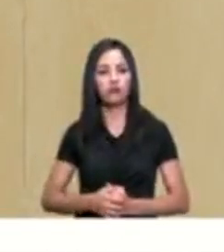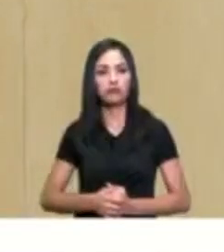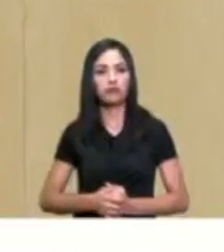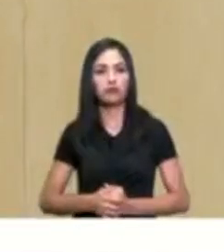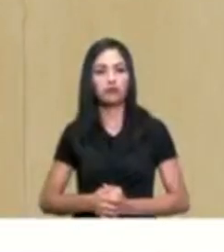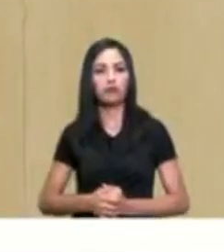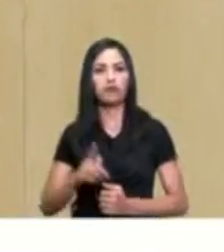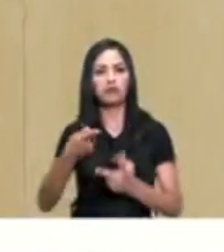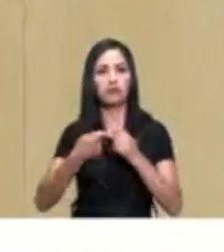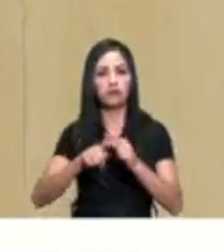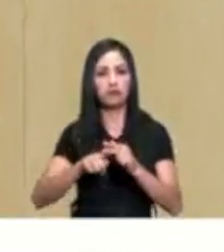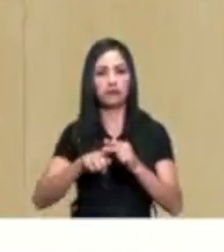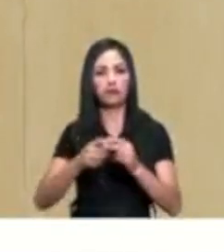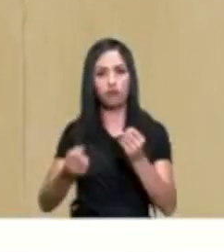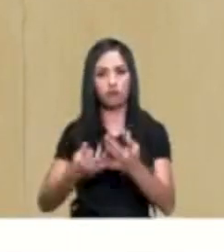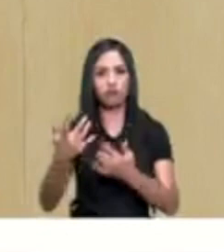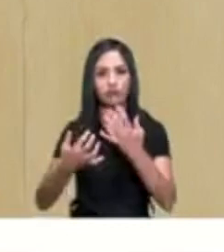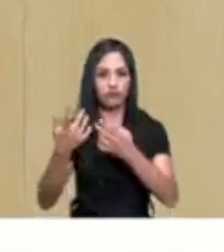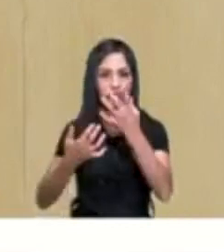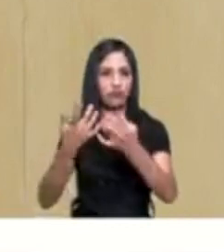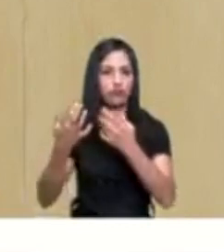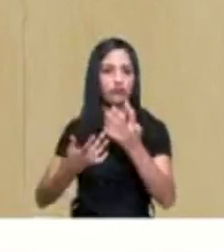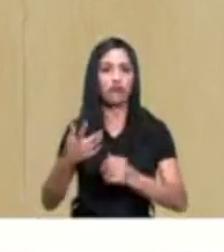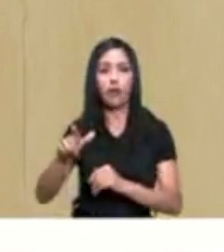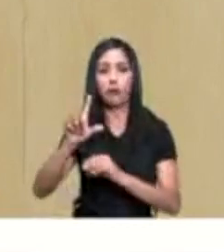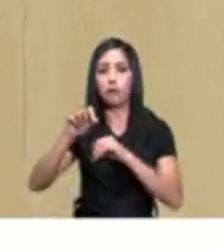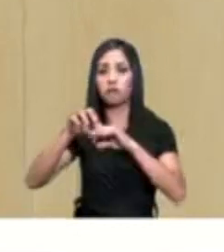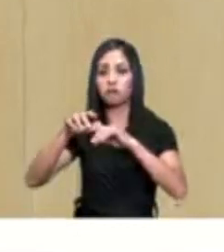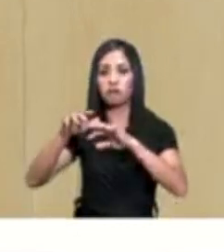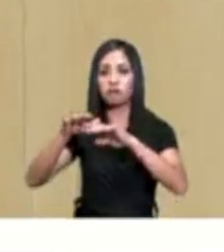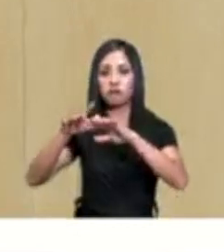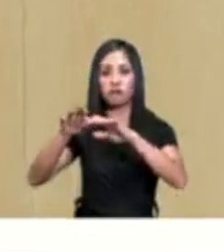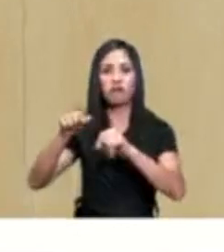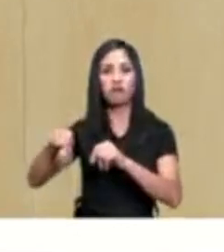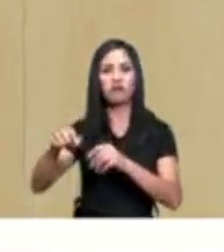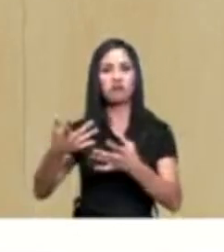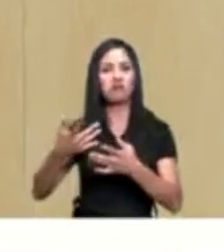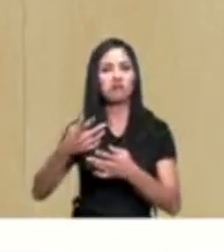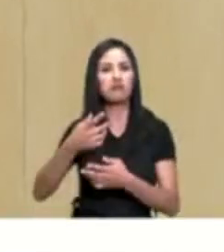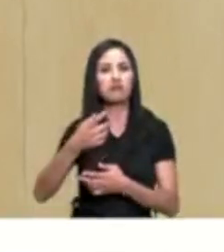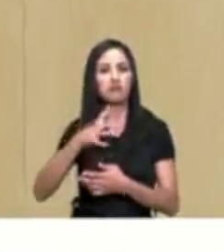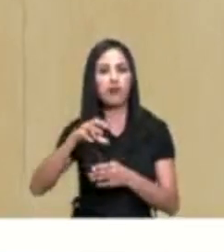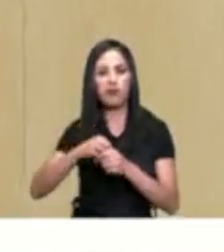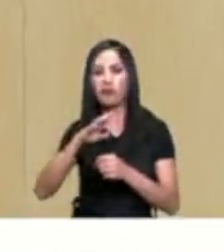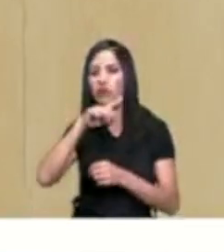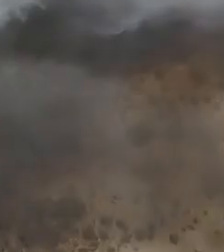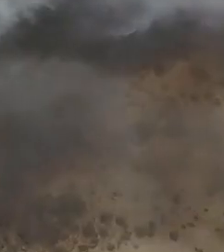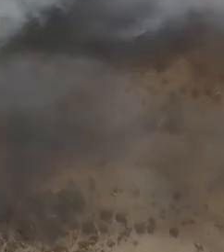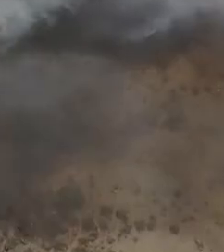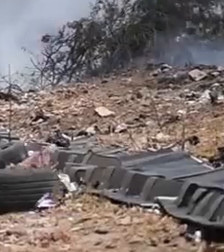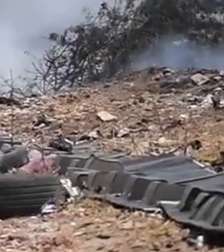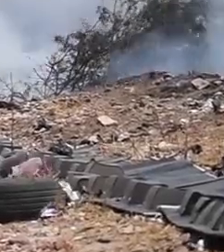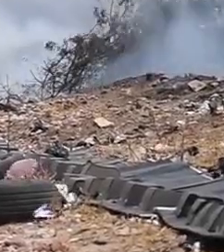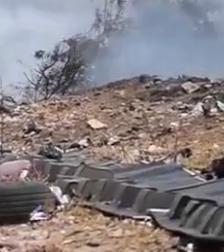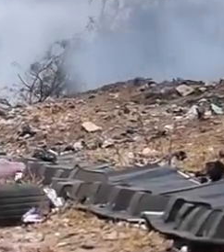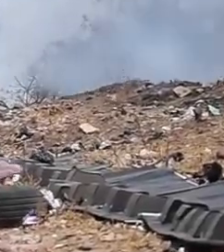estado comenzó a incendiarse, llevándose a su paso toda serie de residuos sólidos urbanos, basura,